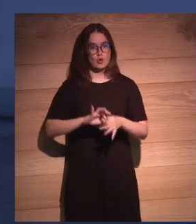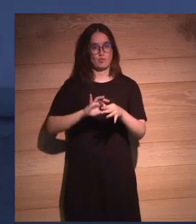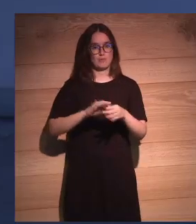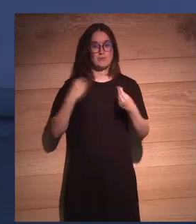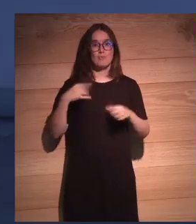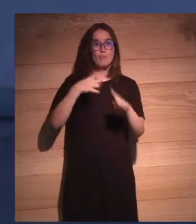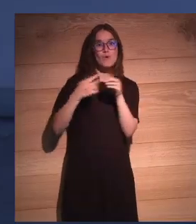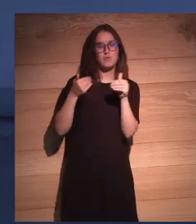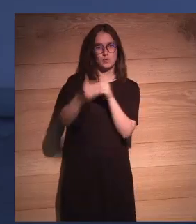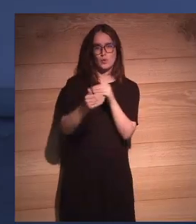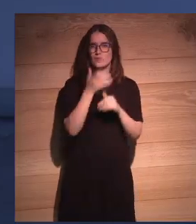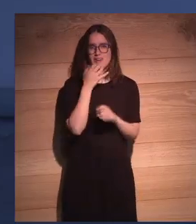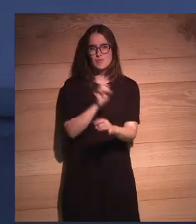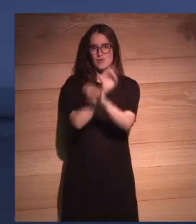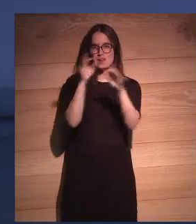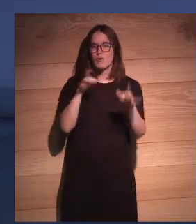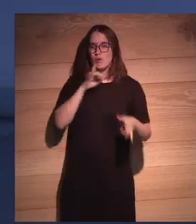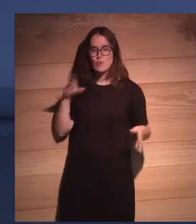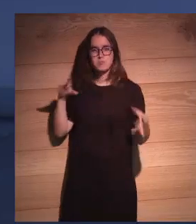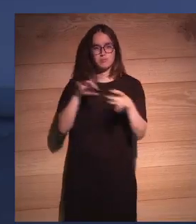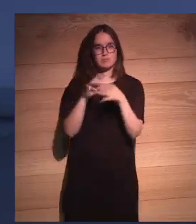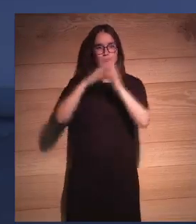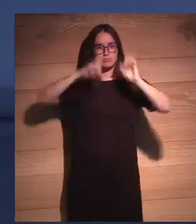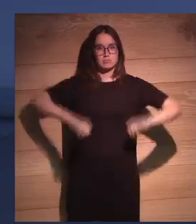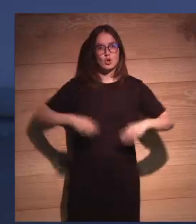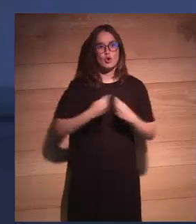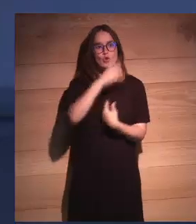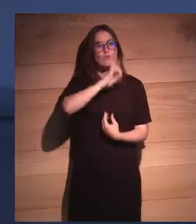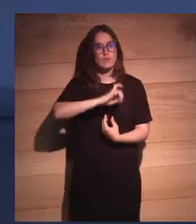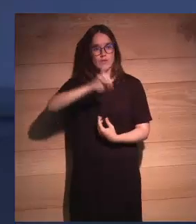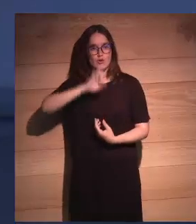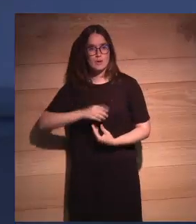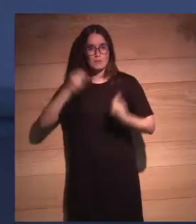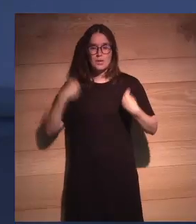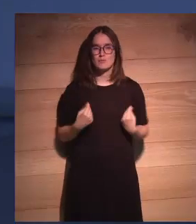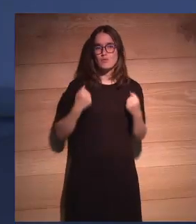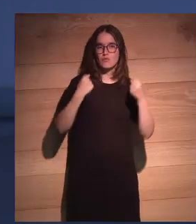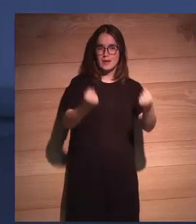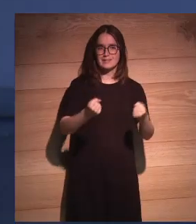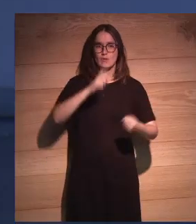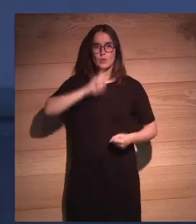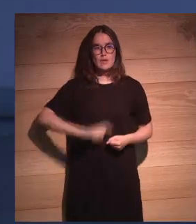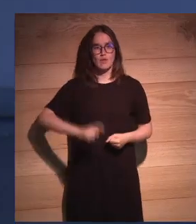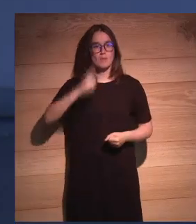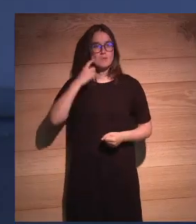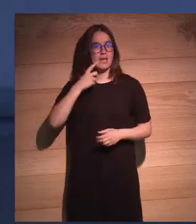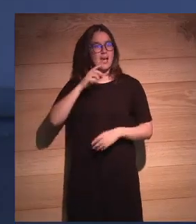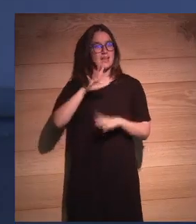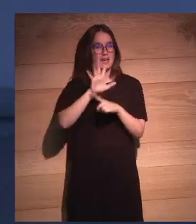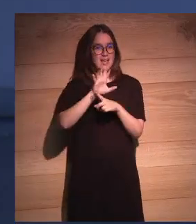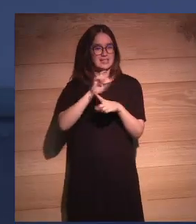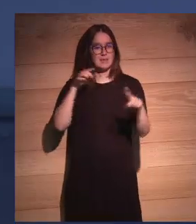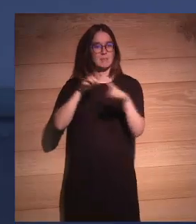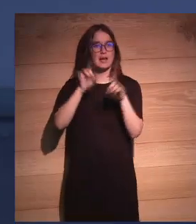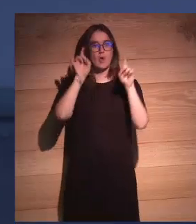claro de cómo aliarnos con fundaciones tan potentes como Fundación Bancaria La Caixa para